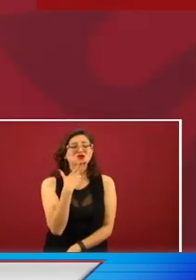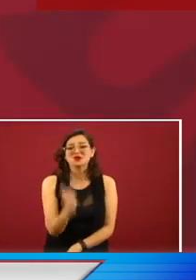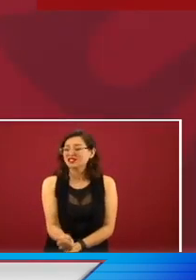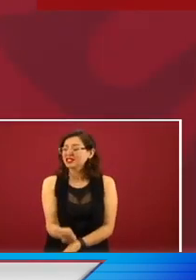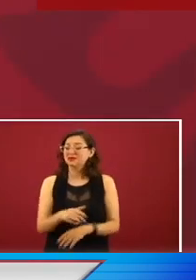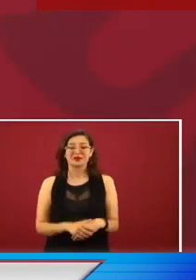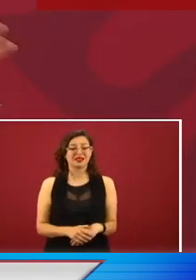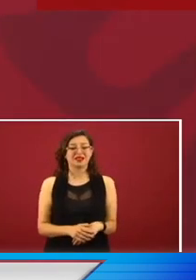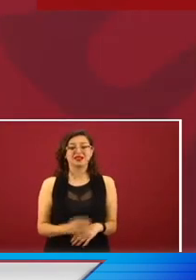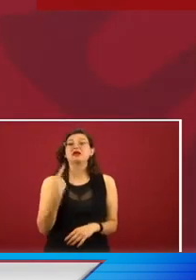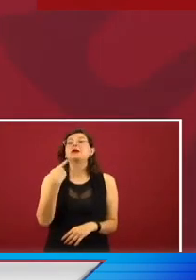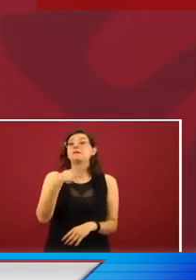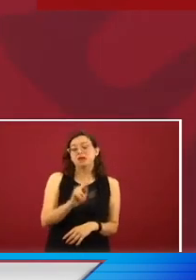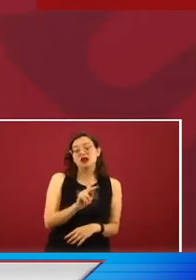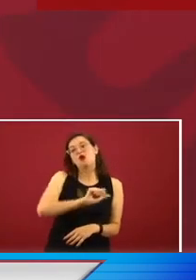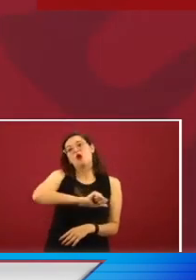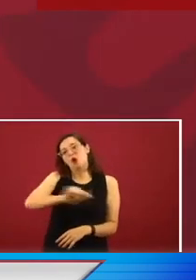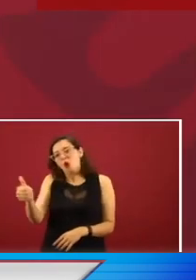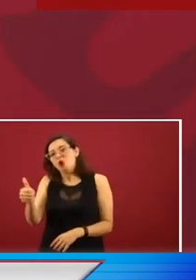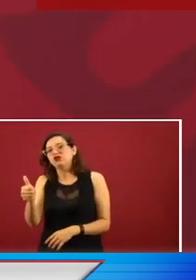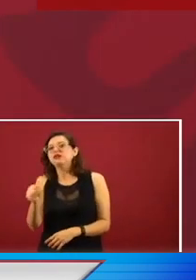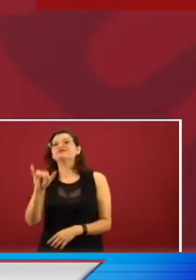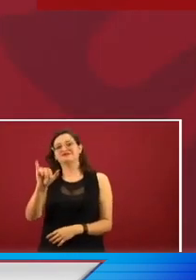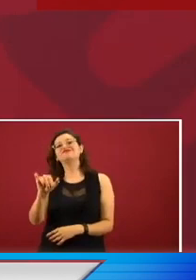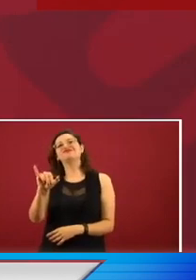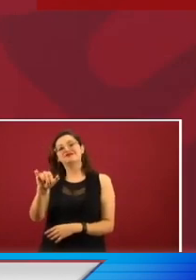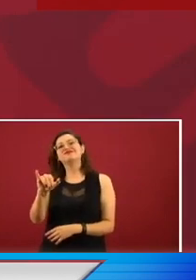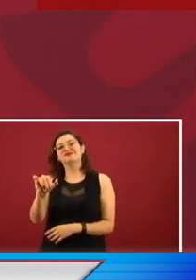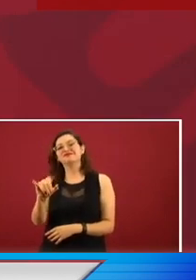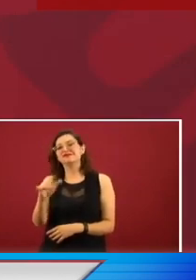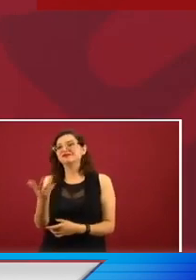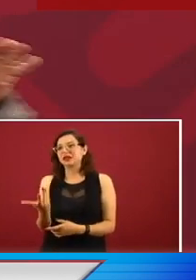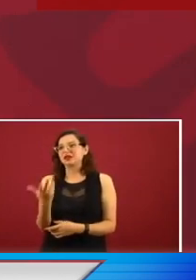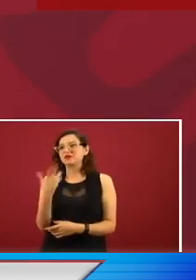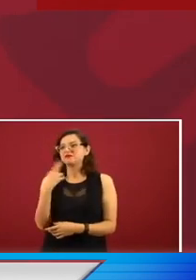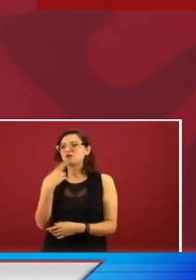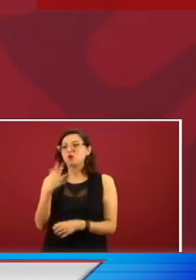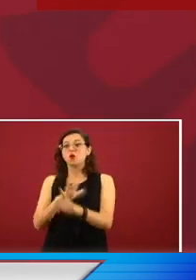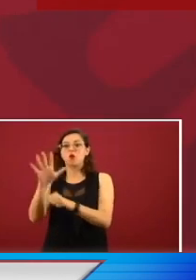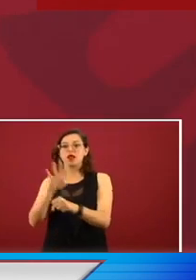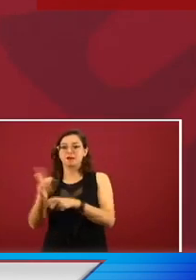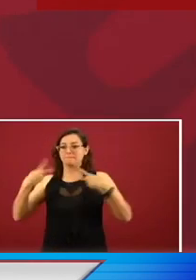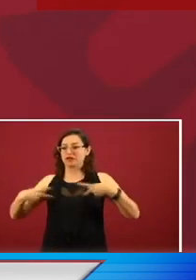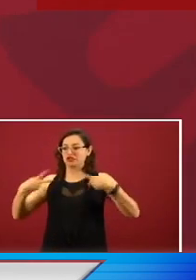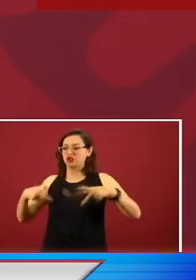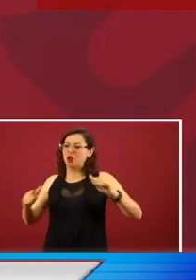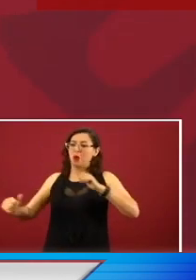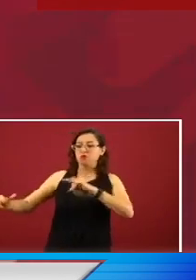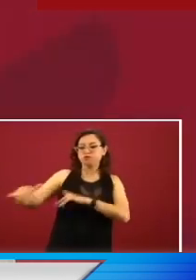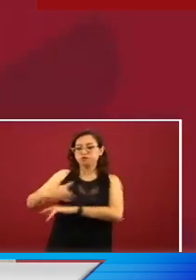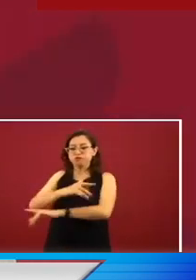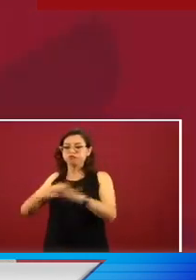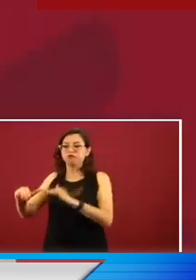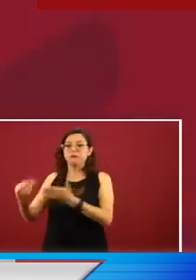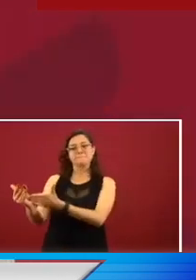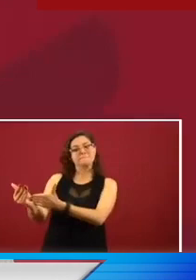economías familiares menos favorecidas, evitando así replicar los casos de Italia, España y Estados Unidos, que presentan un fenómeno incontenible. Por